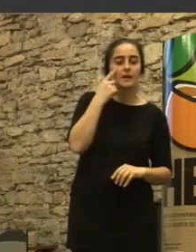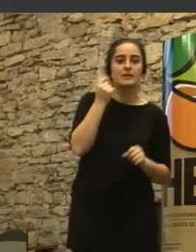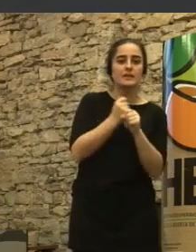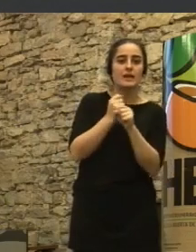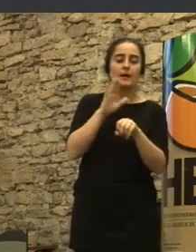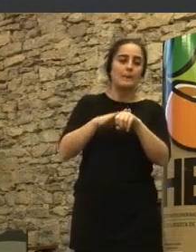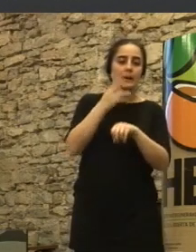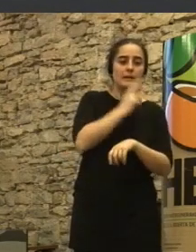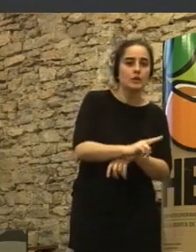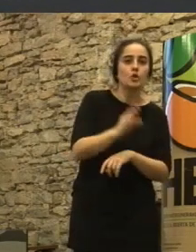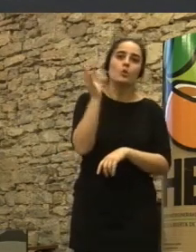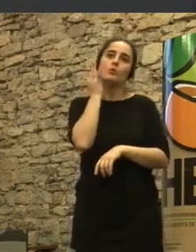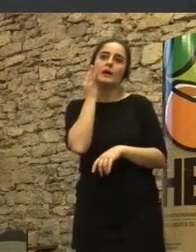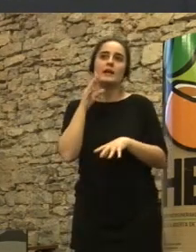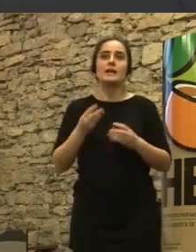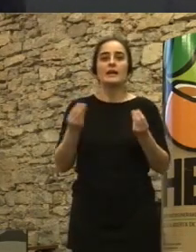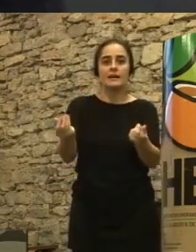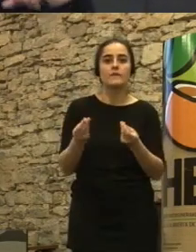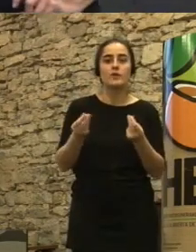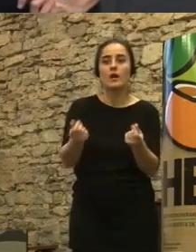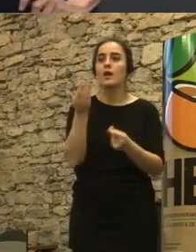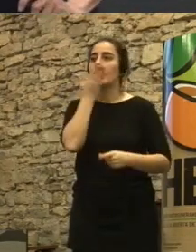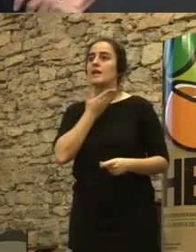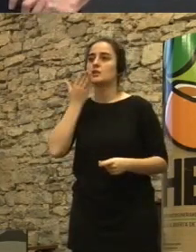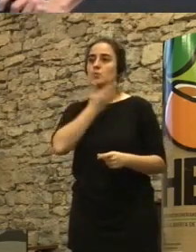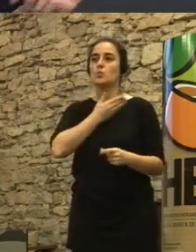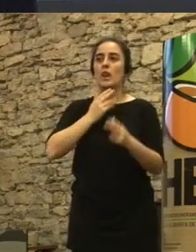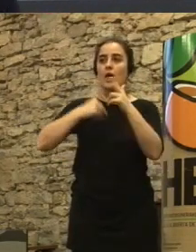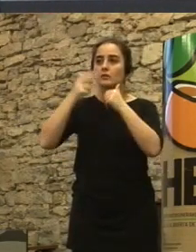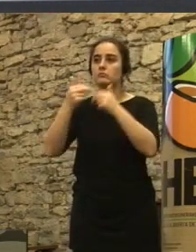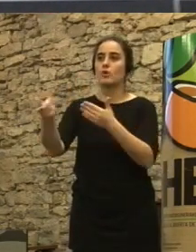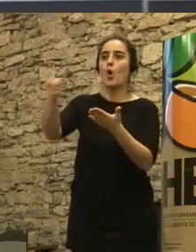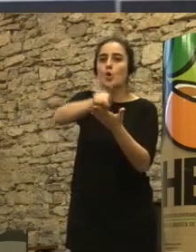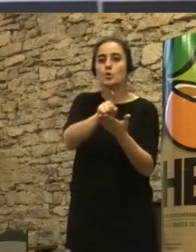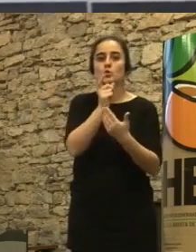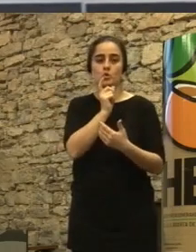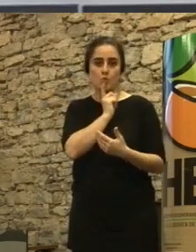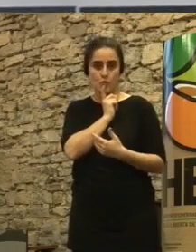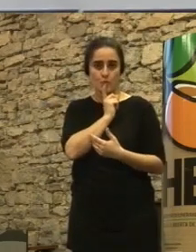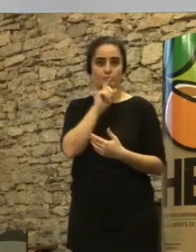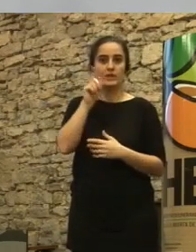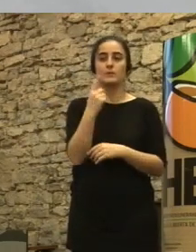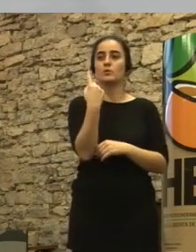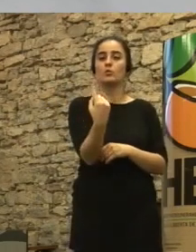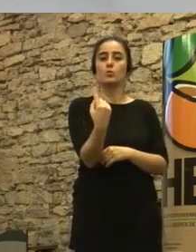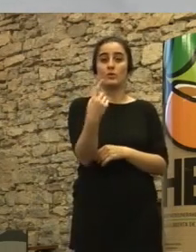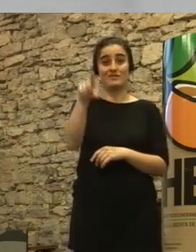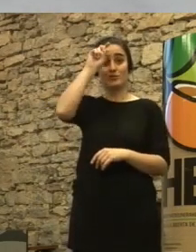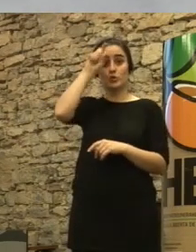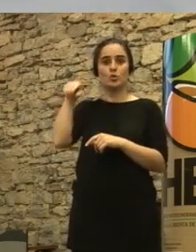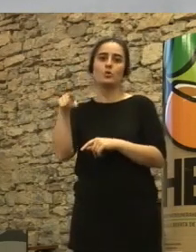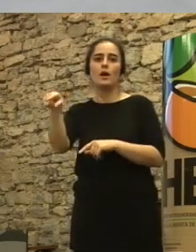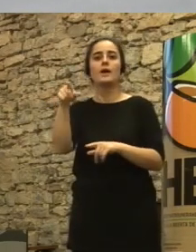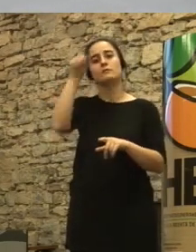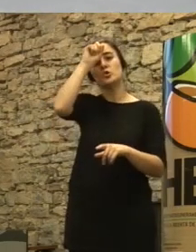niños, mujeres, refugiados, escuela, reconstrucción. Ha hecho uno sobre el turco, ha hecho uno sobre el activismo en